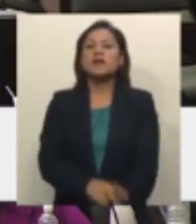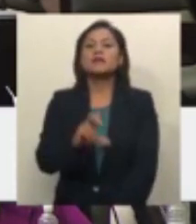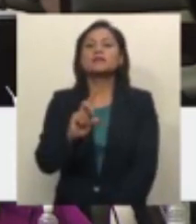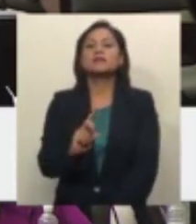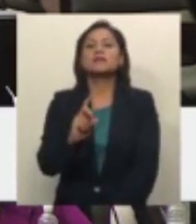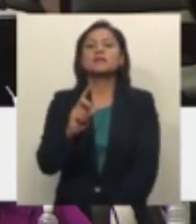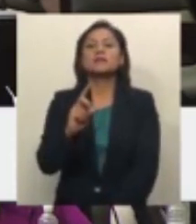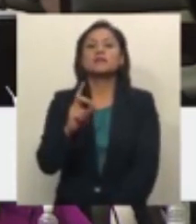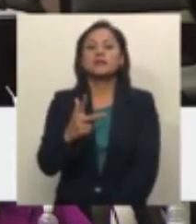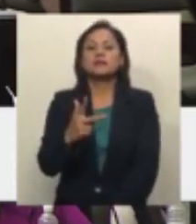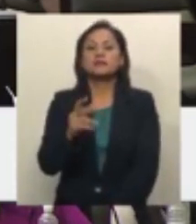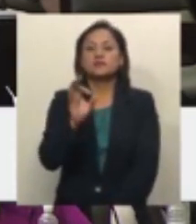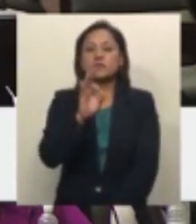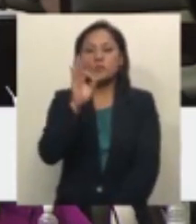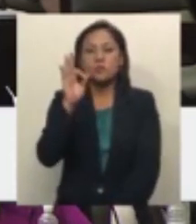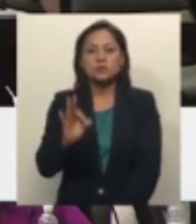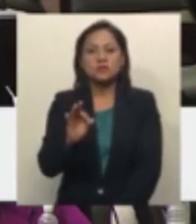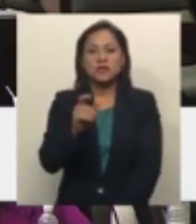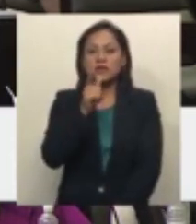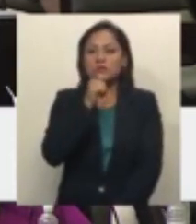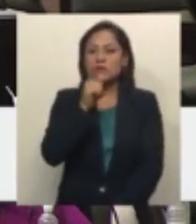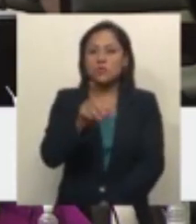38% no tienen energía eléctrica.